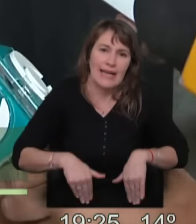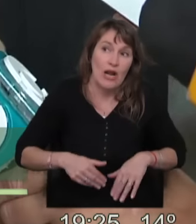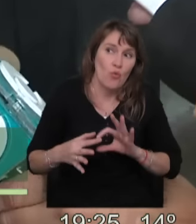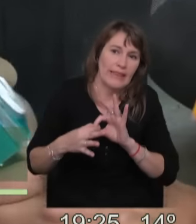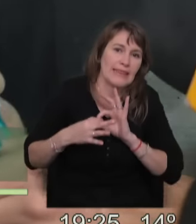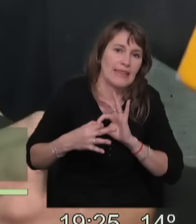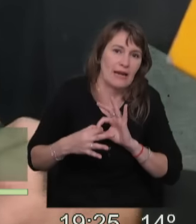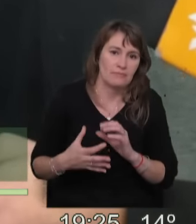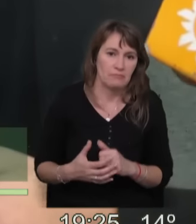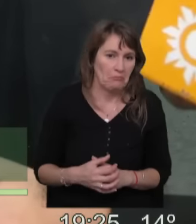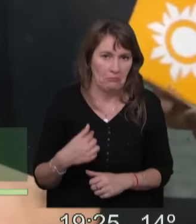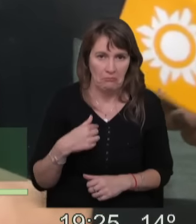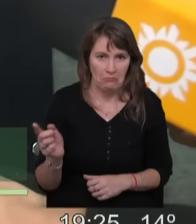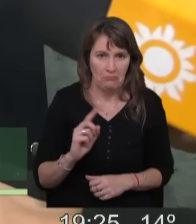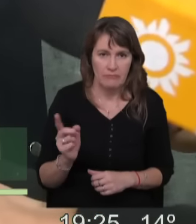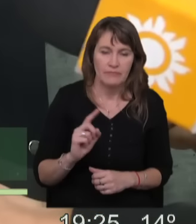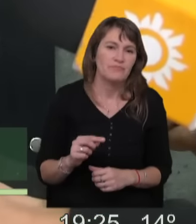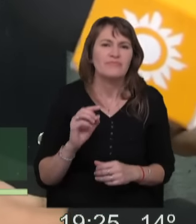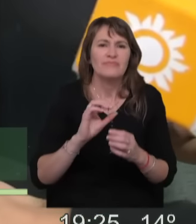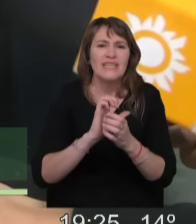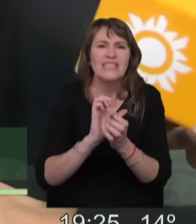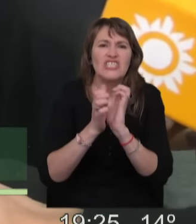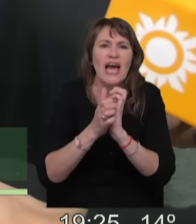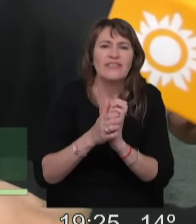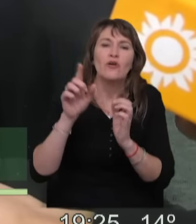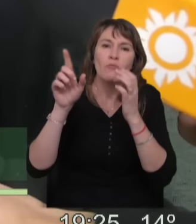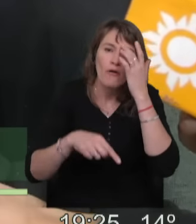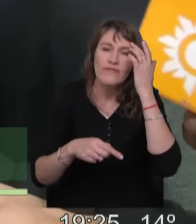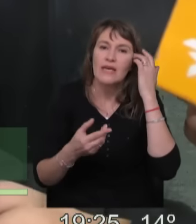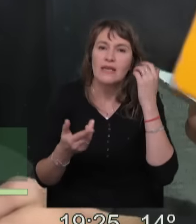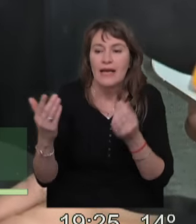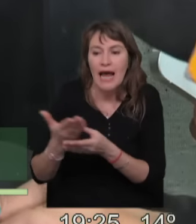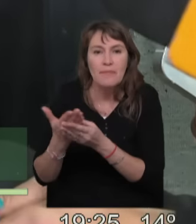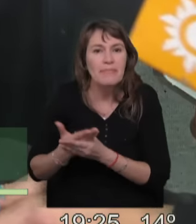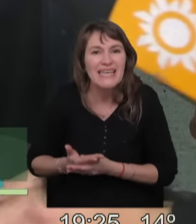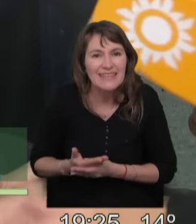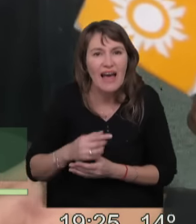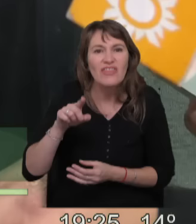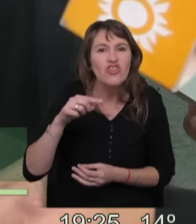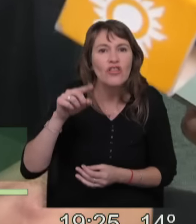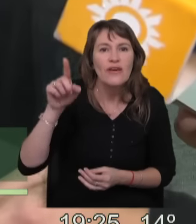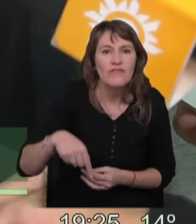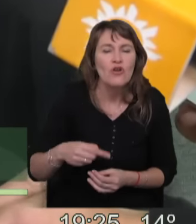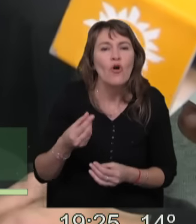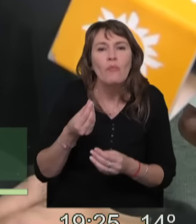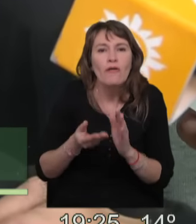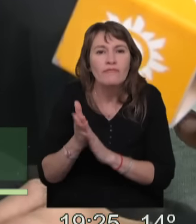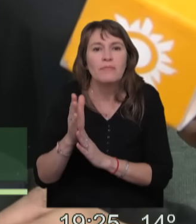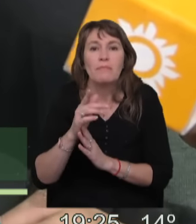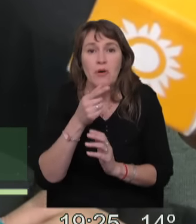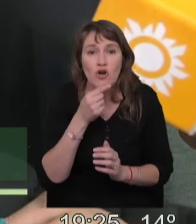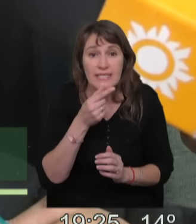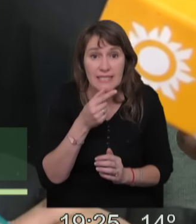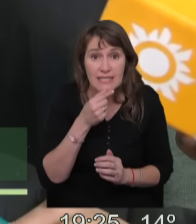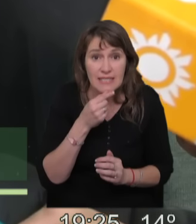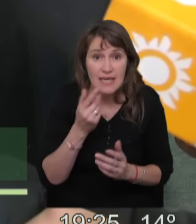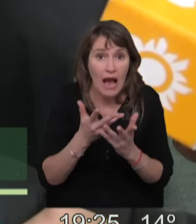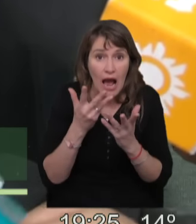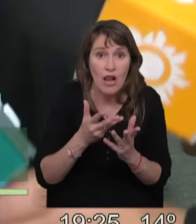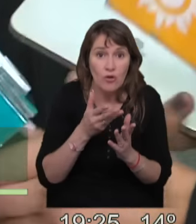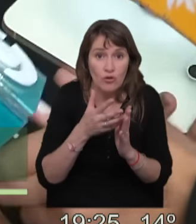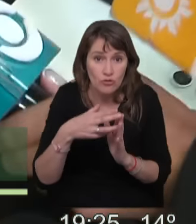Doctora, el documento, el chat, ¿de dónde sale si no sale de su carpeta? ¿Cree usted que pudo haberse filtrado la policía? ¿Tiene alguna idea de por